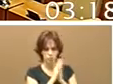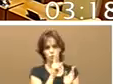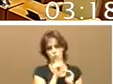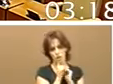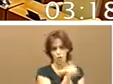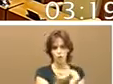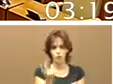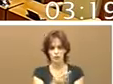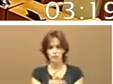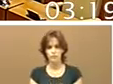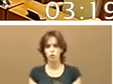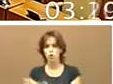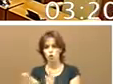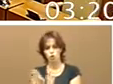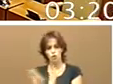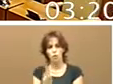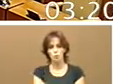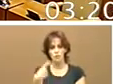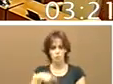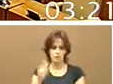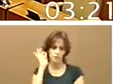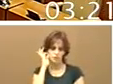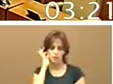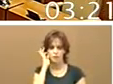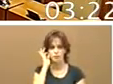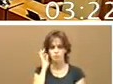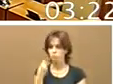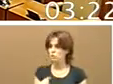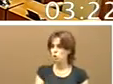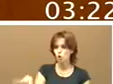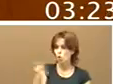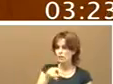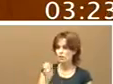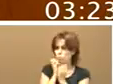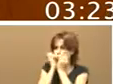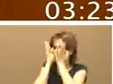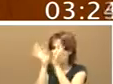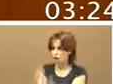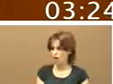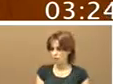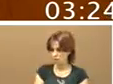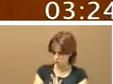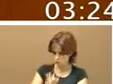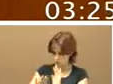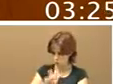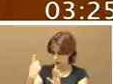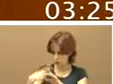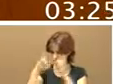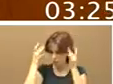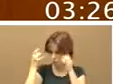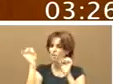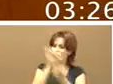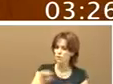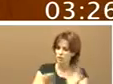por favor continúe señora vicepresidenta es que no entiendo cómo no le sonroja a ustedes el seguir defendiendo lo indefendible no